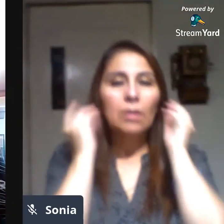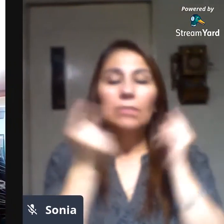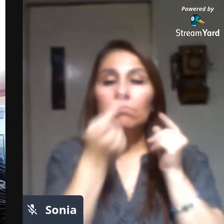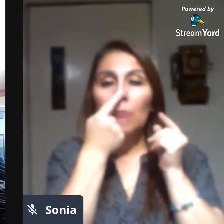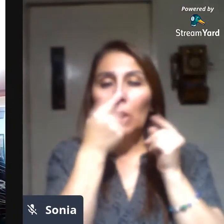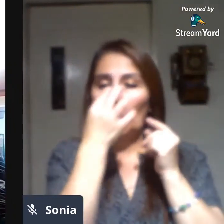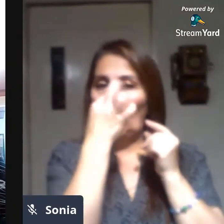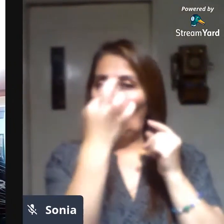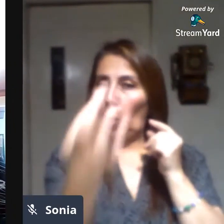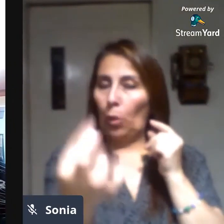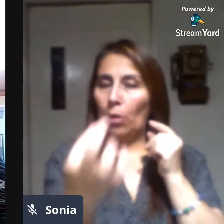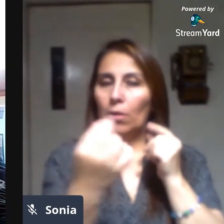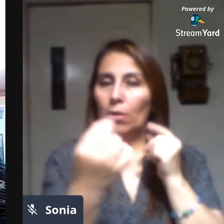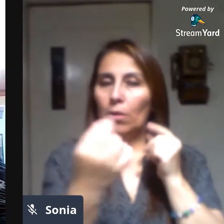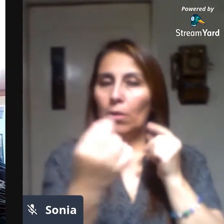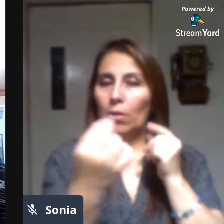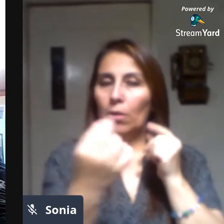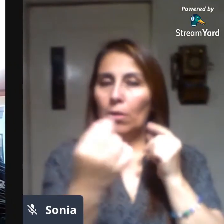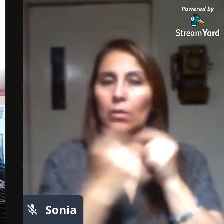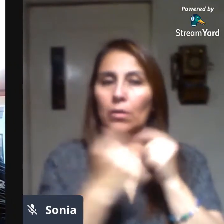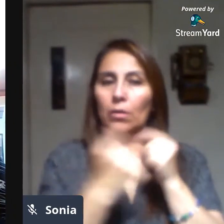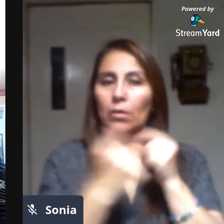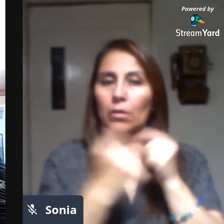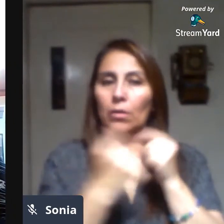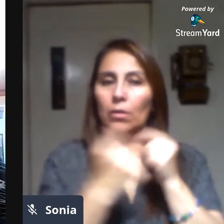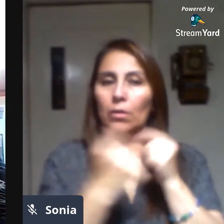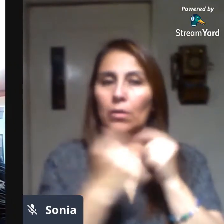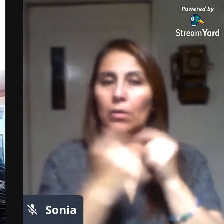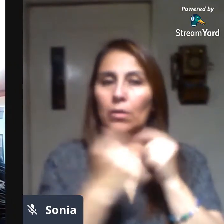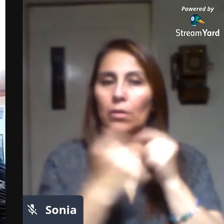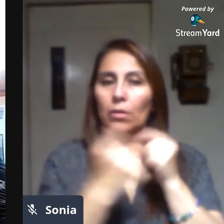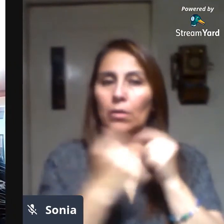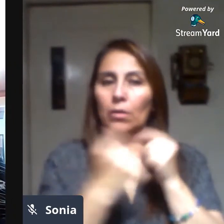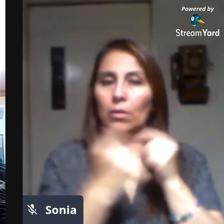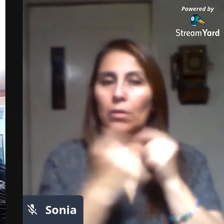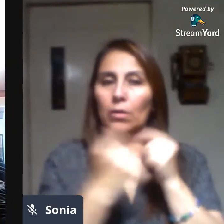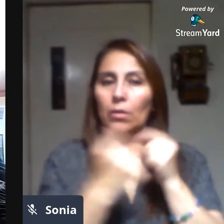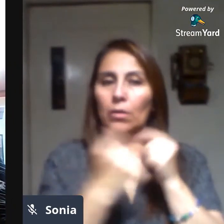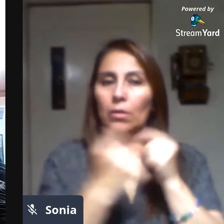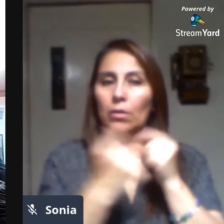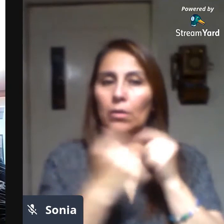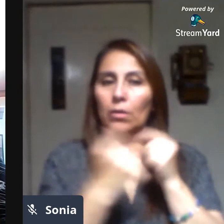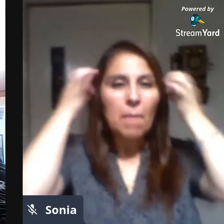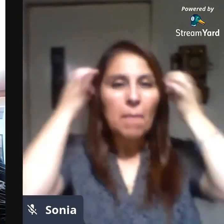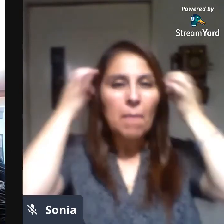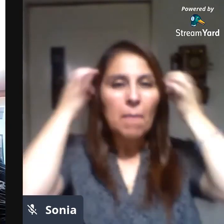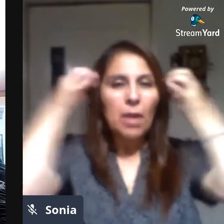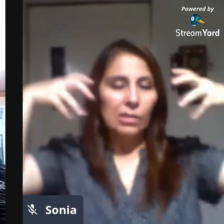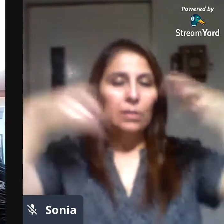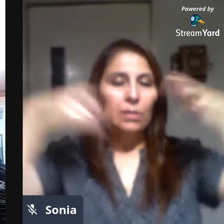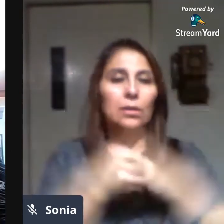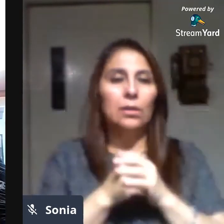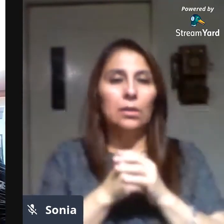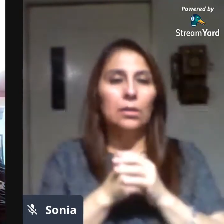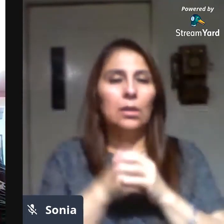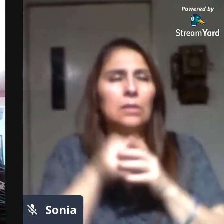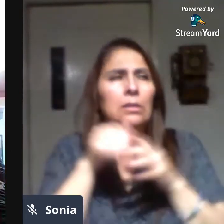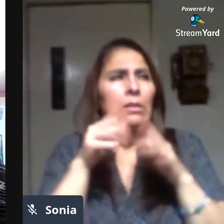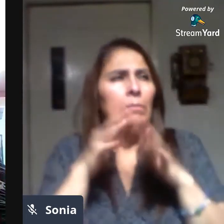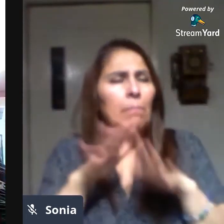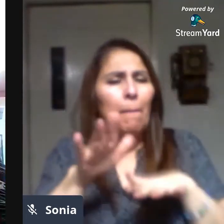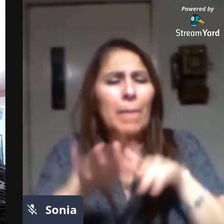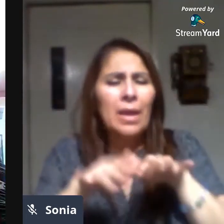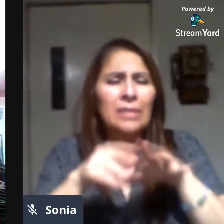manos crudas pelo tieso diez lentos piernas rotas